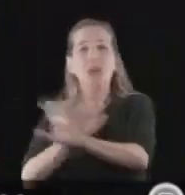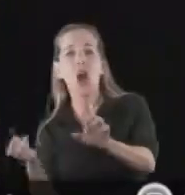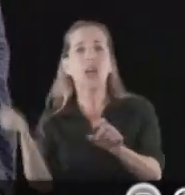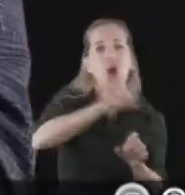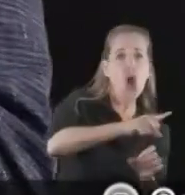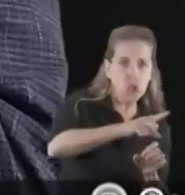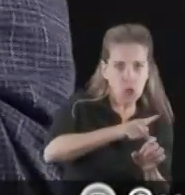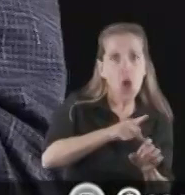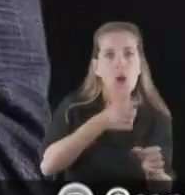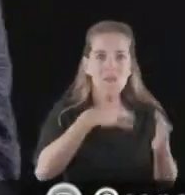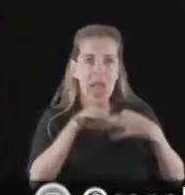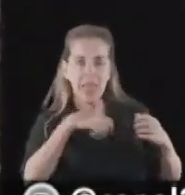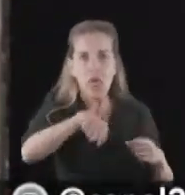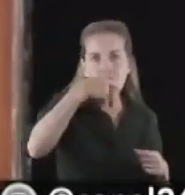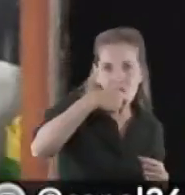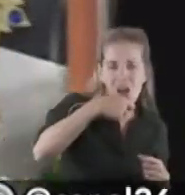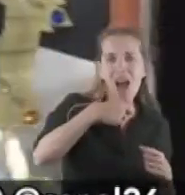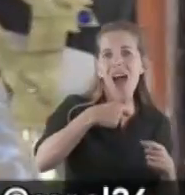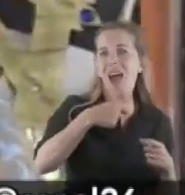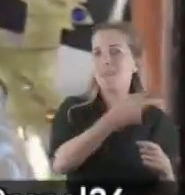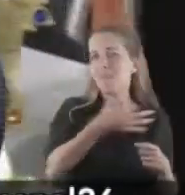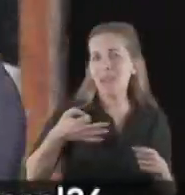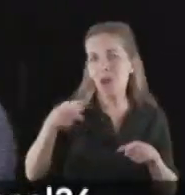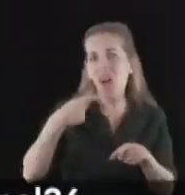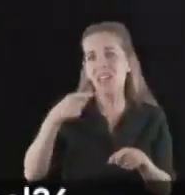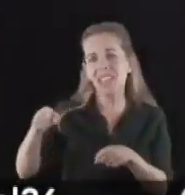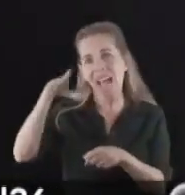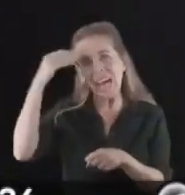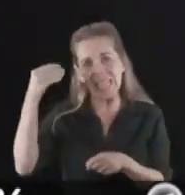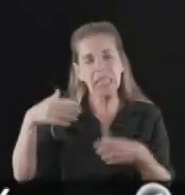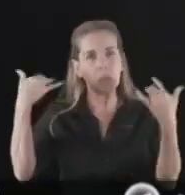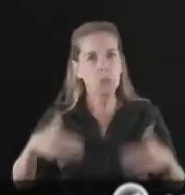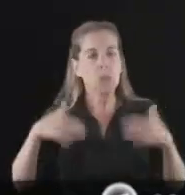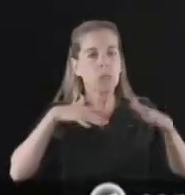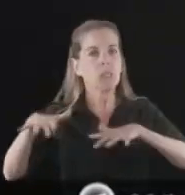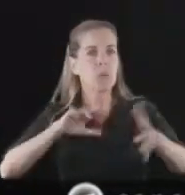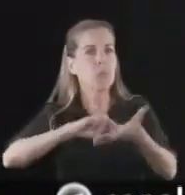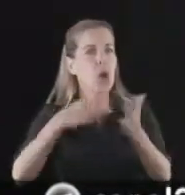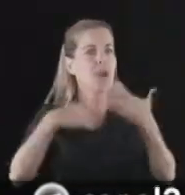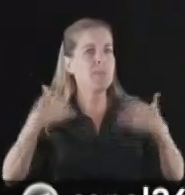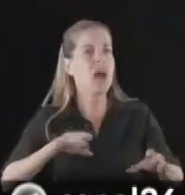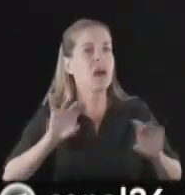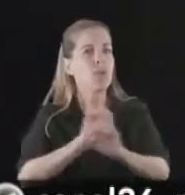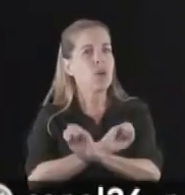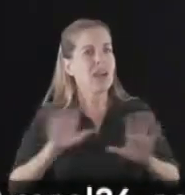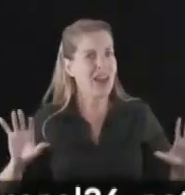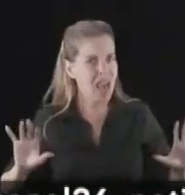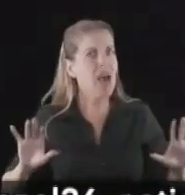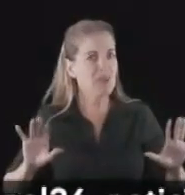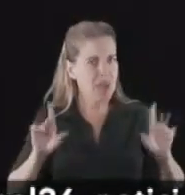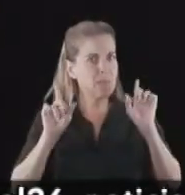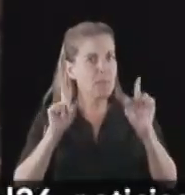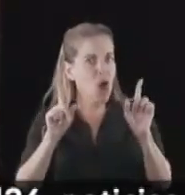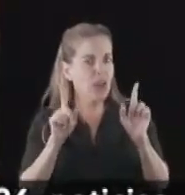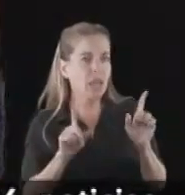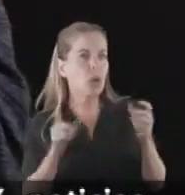del narcotráfico, como recién decía Cristina, es un problema gravísimo porque es parte de lo que en derecho penal llamamos crimen